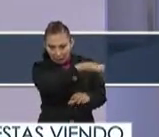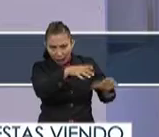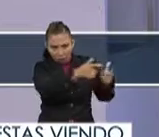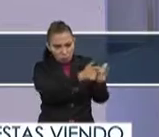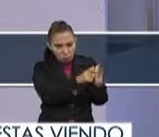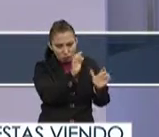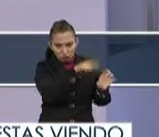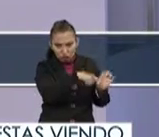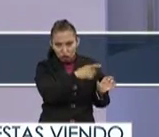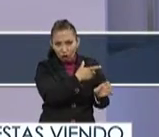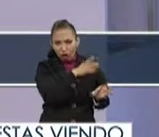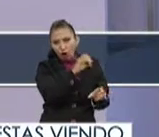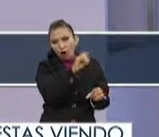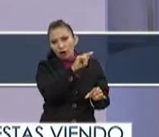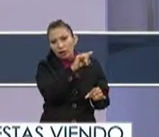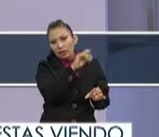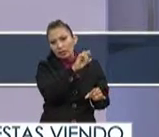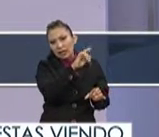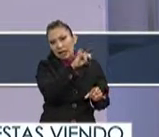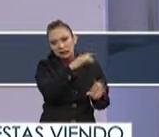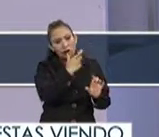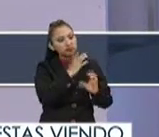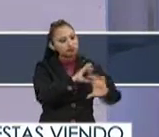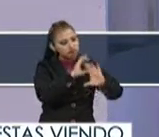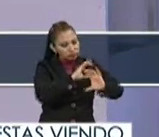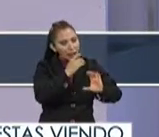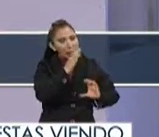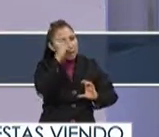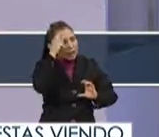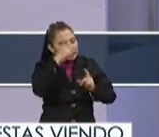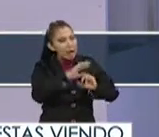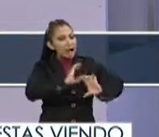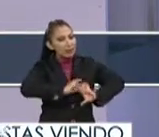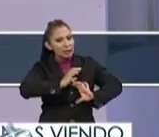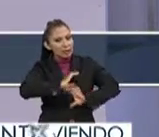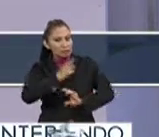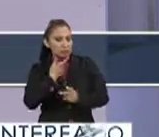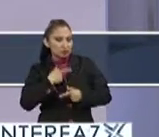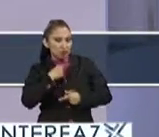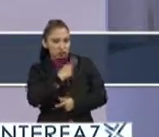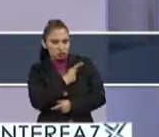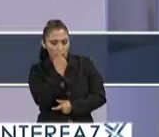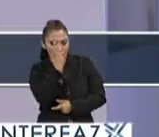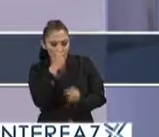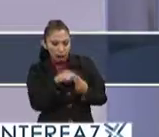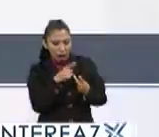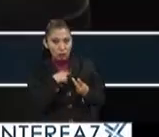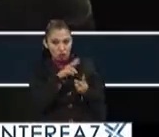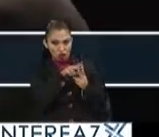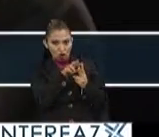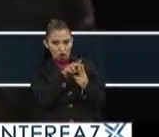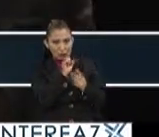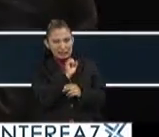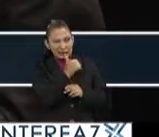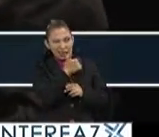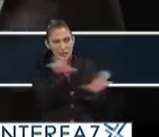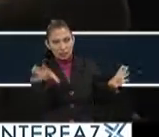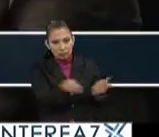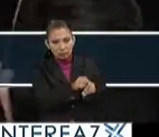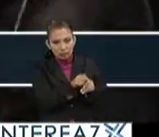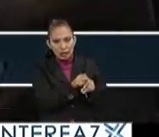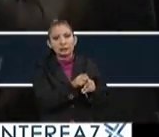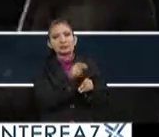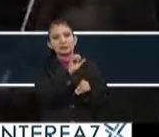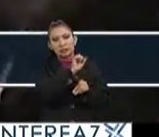grupos adscritos a la coordinación, que son los concertistas de Bellas Artes, solistas cantantes de ópera, que entre ellos dos son 66, dan un total